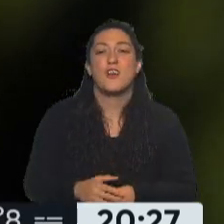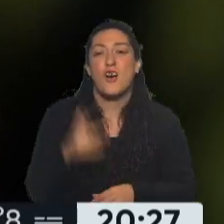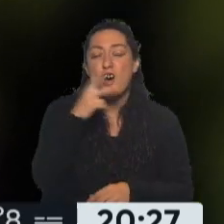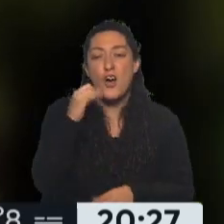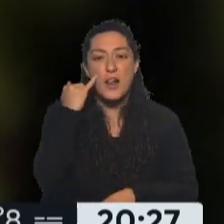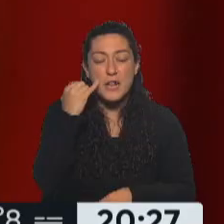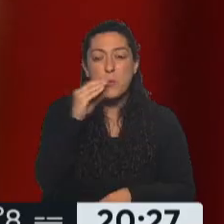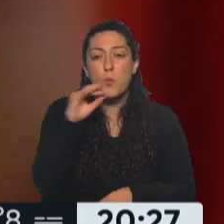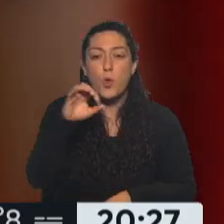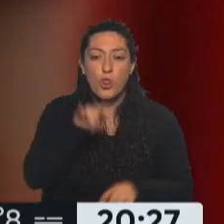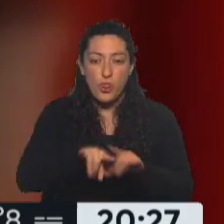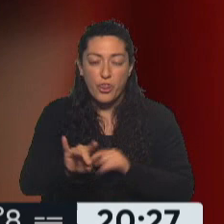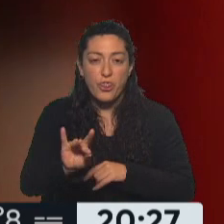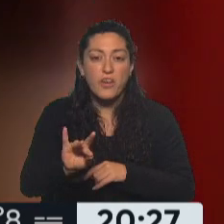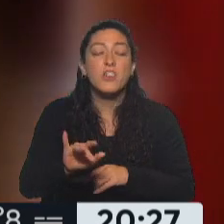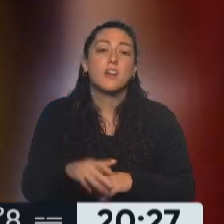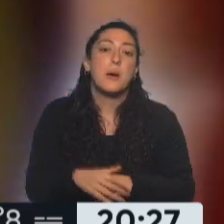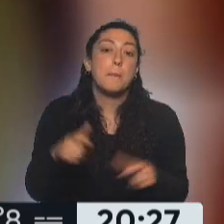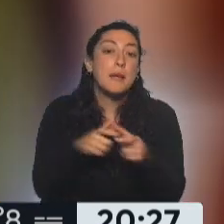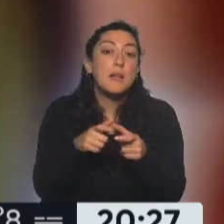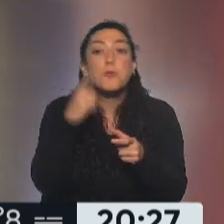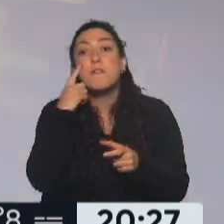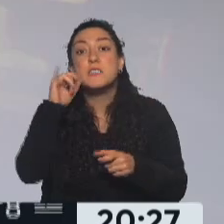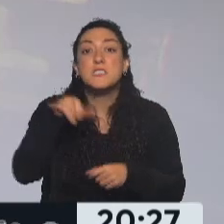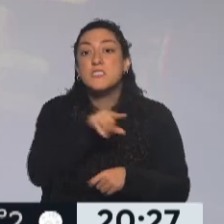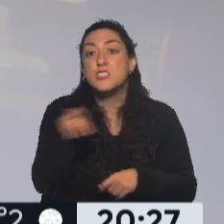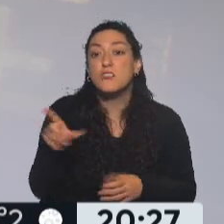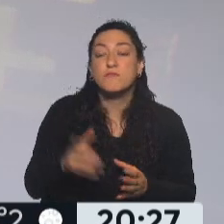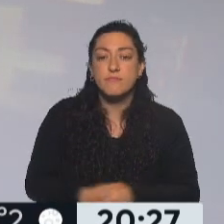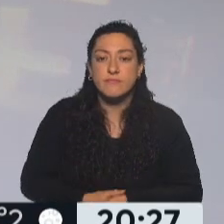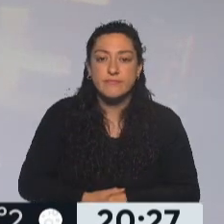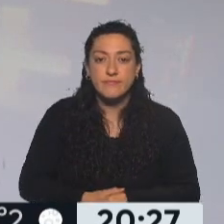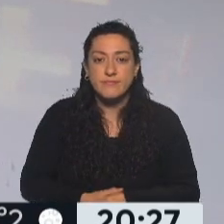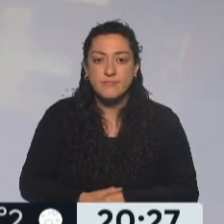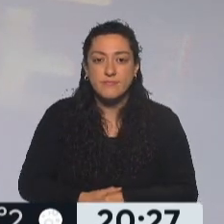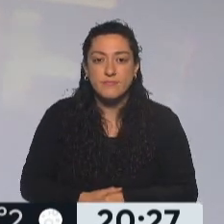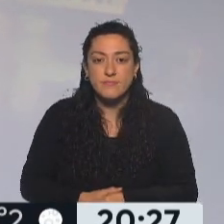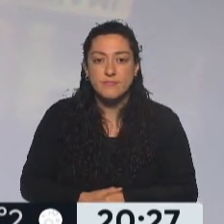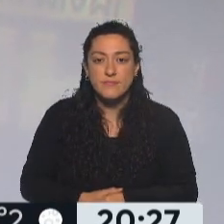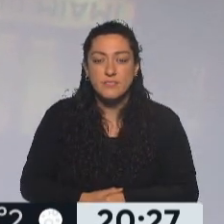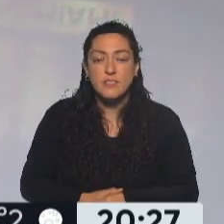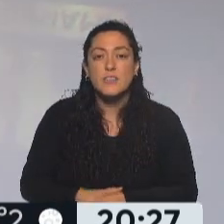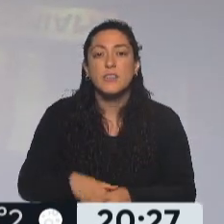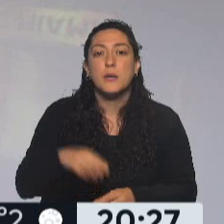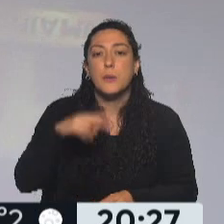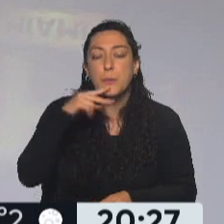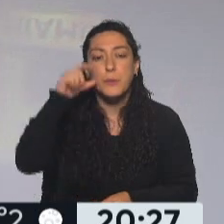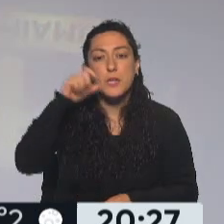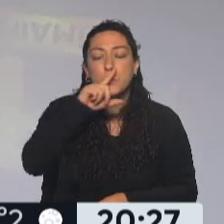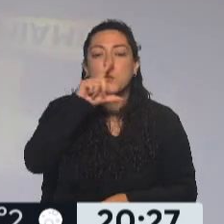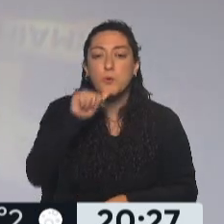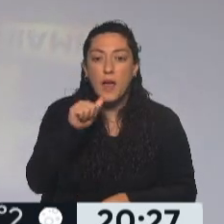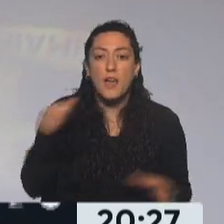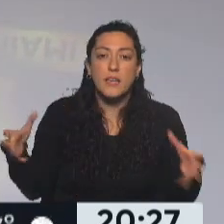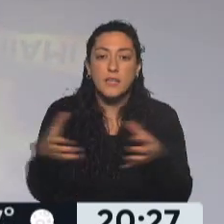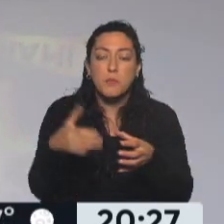Simpson hay que ver si se viene la película eh Y ahí está Luis Ventura presidente de aptra dio